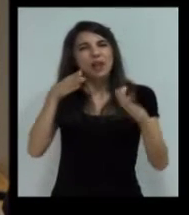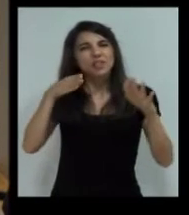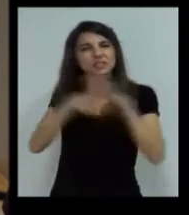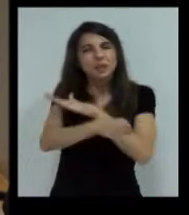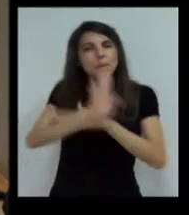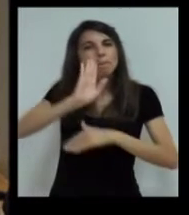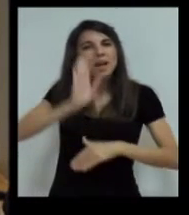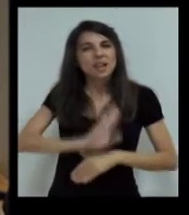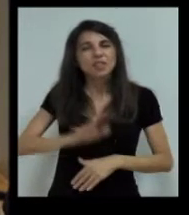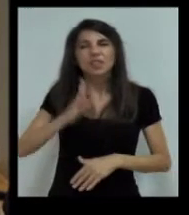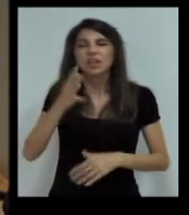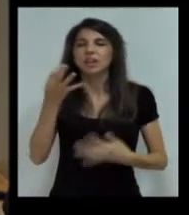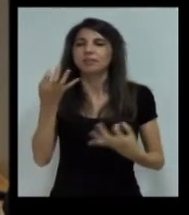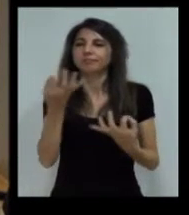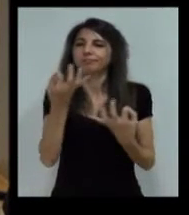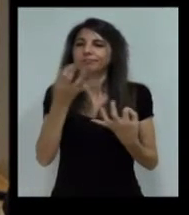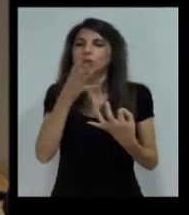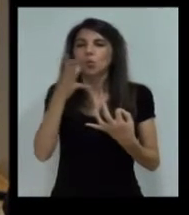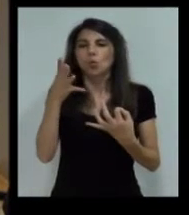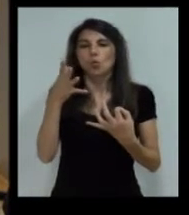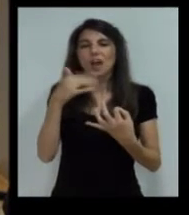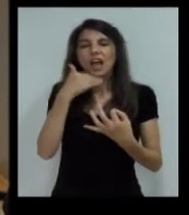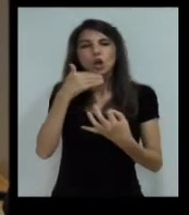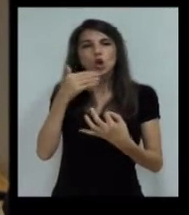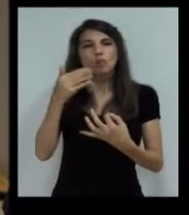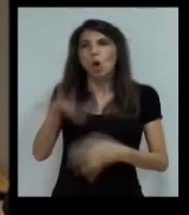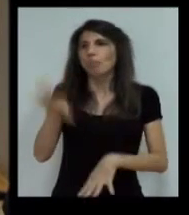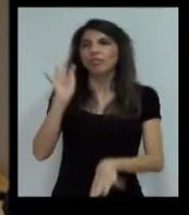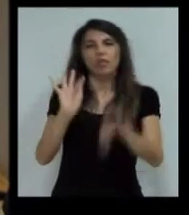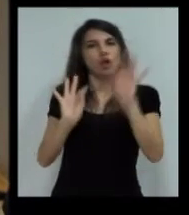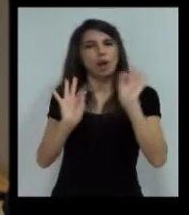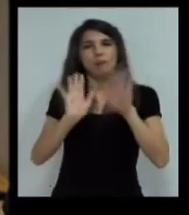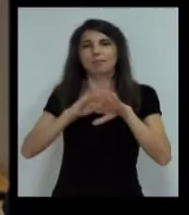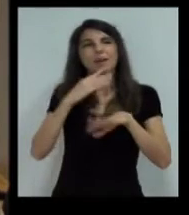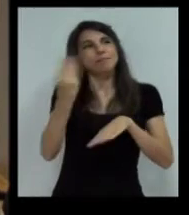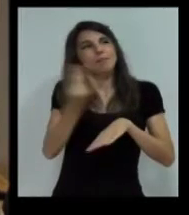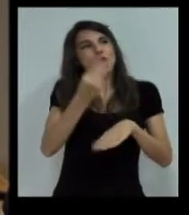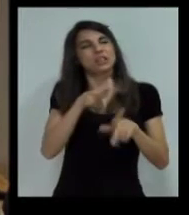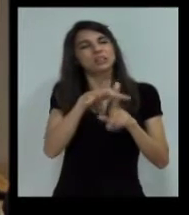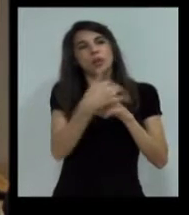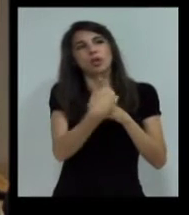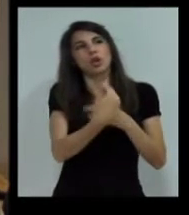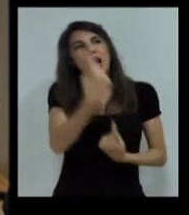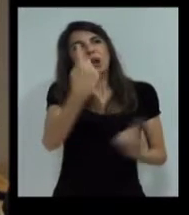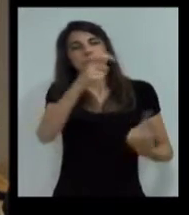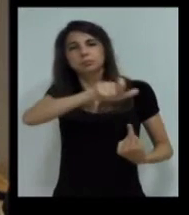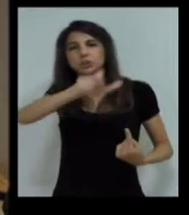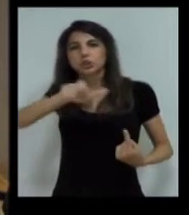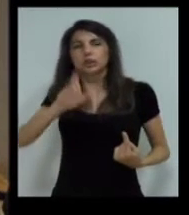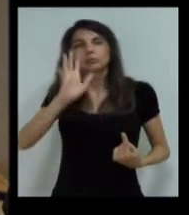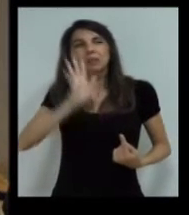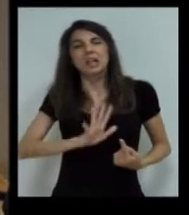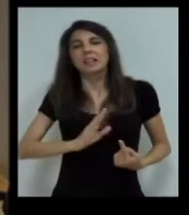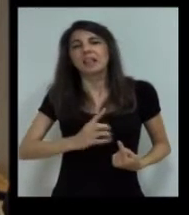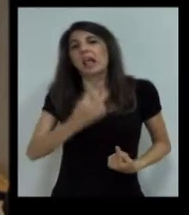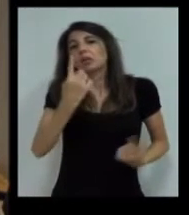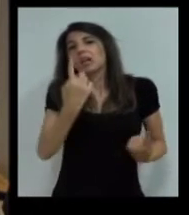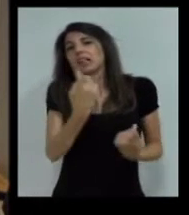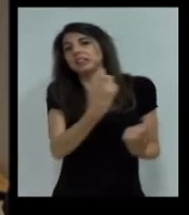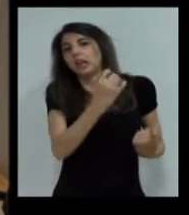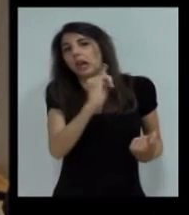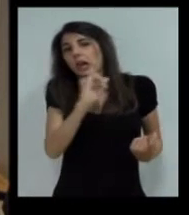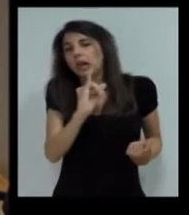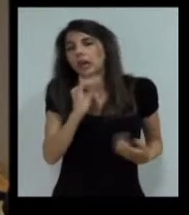un escenario opcional para mejorar la situación de unos cuantos que parece ser que tienen alguna necesidad